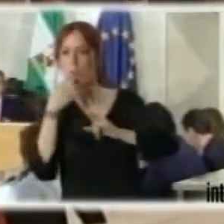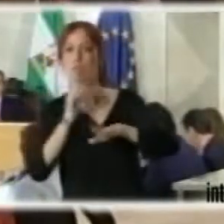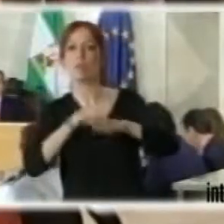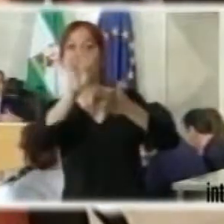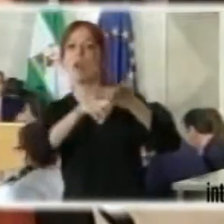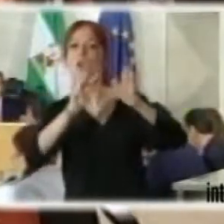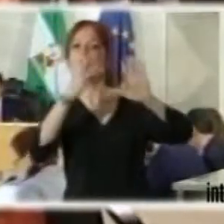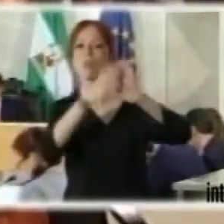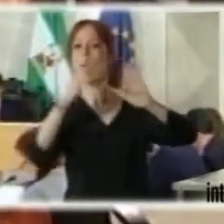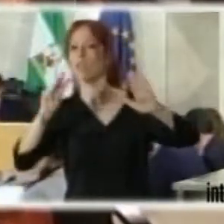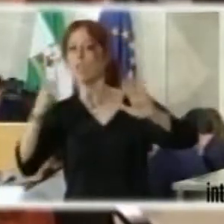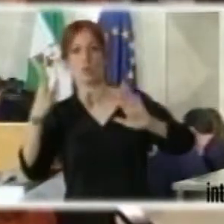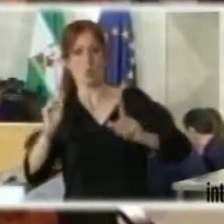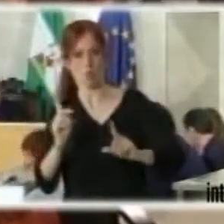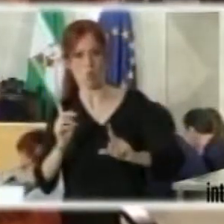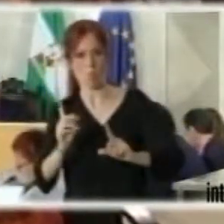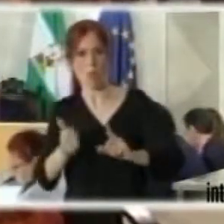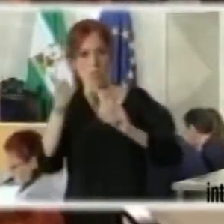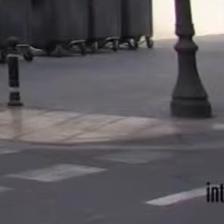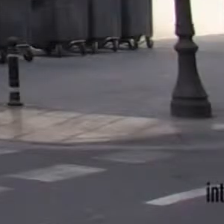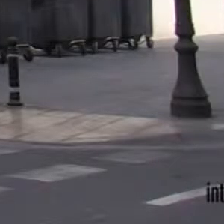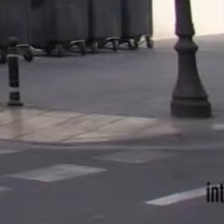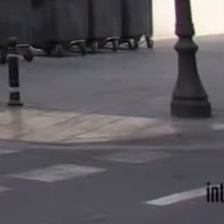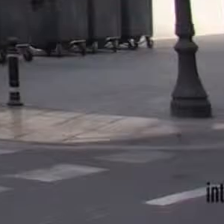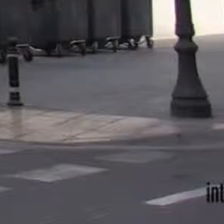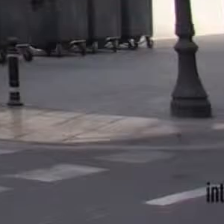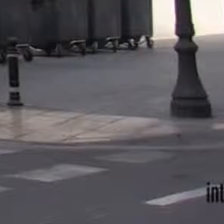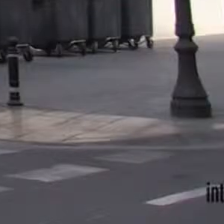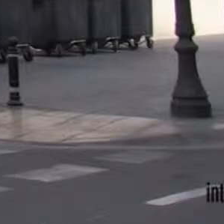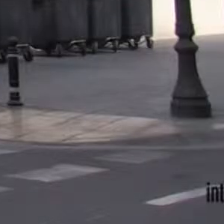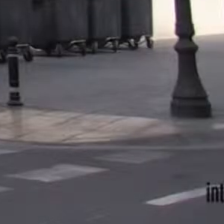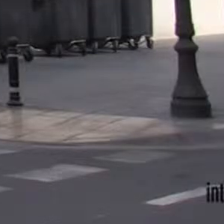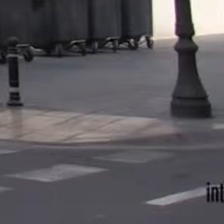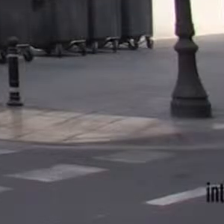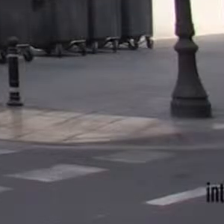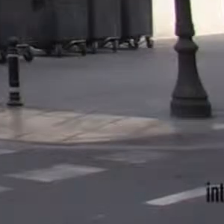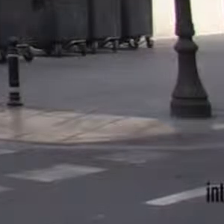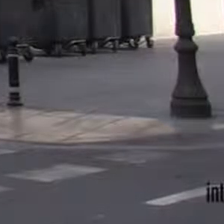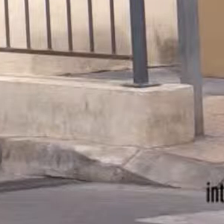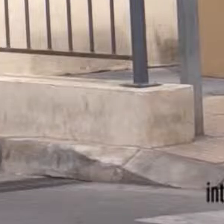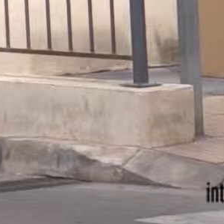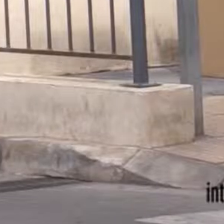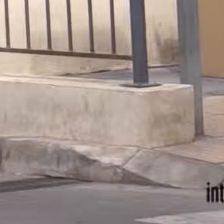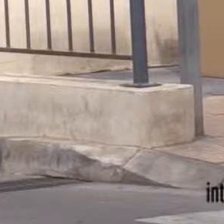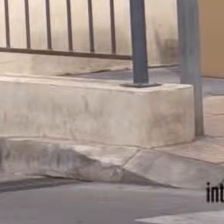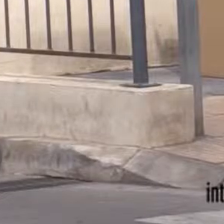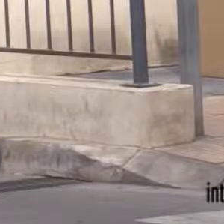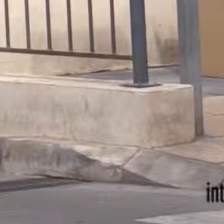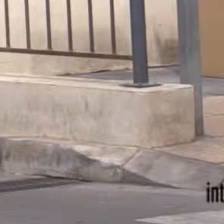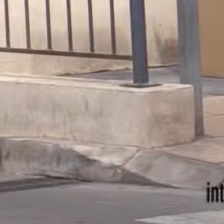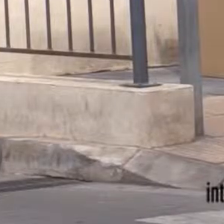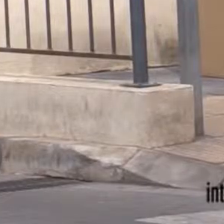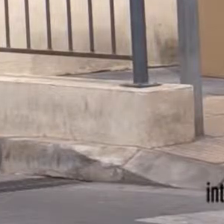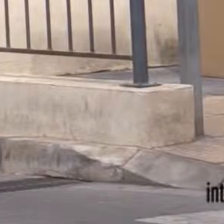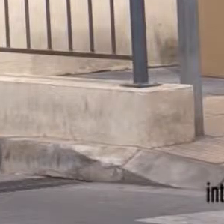Unas instalaciones que se van a ubicar sobre el aparcamiento subterráneo de Plaza Marín y que incorporará además en su azotea un local